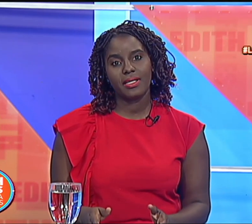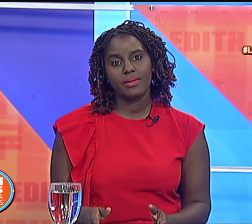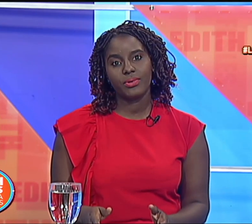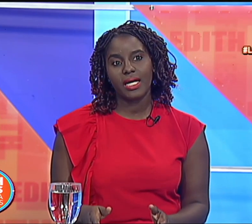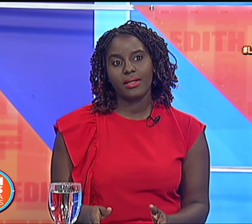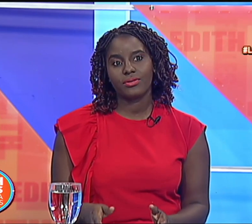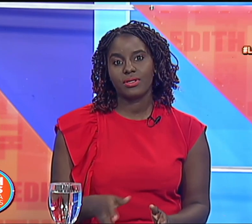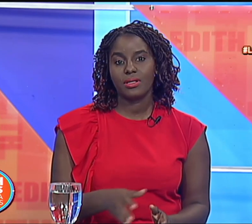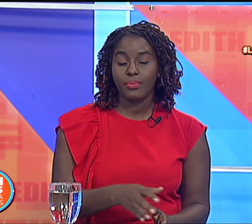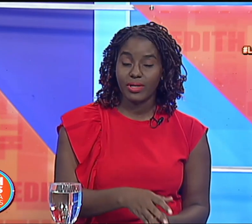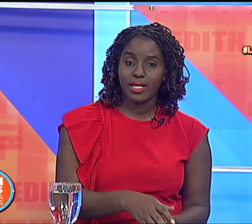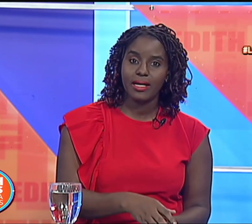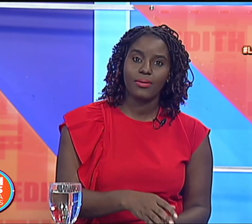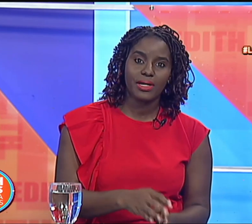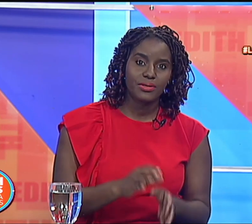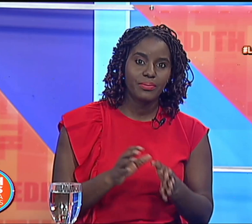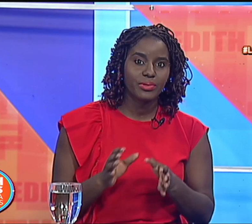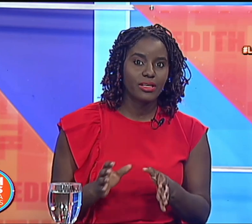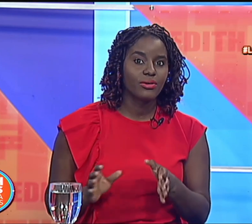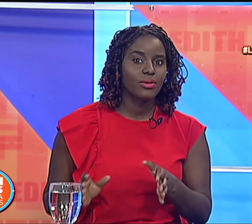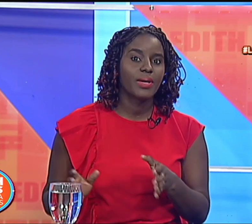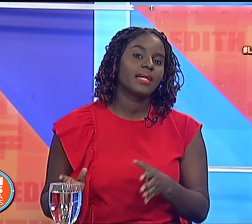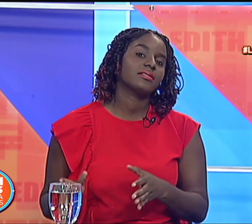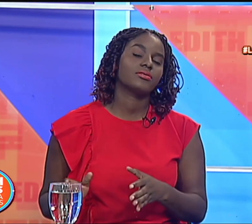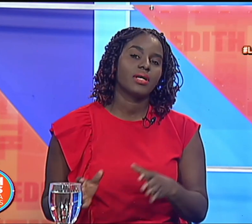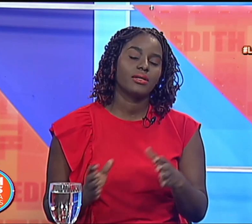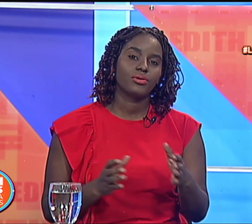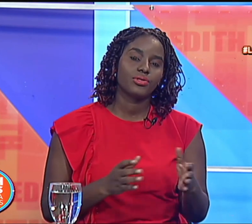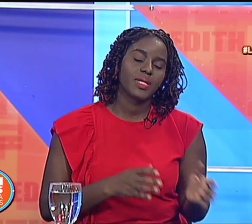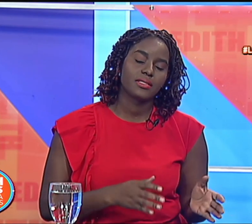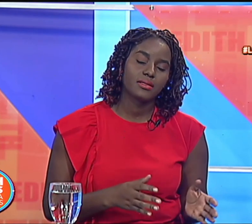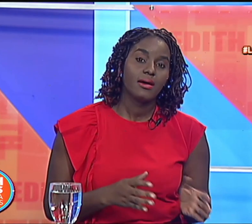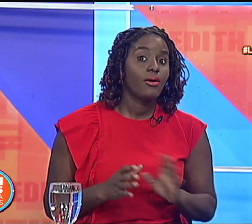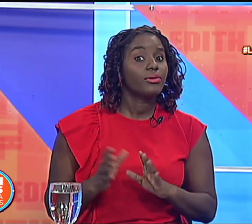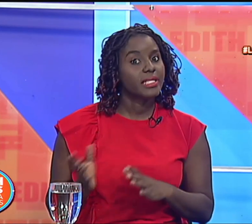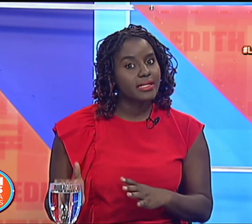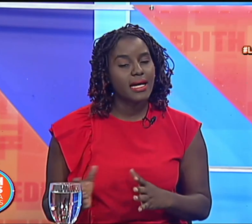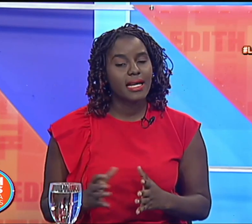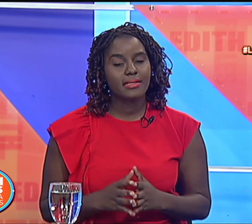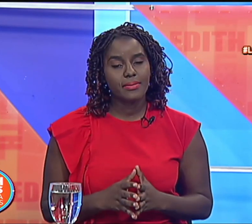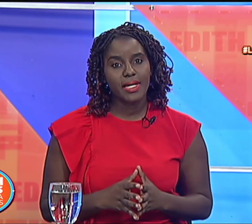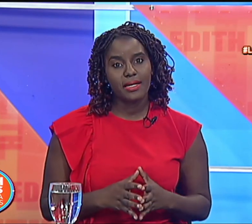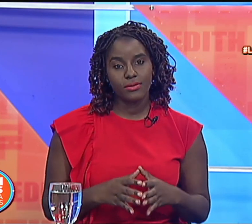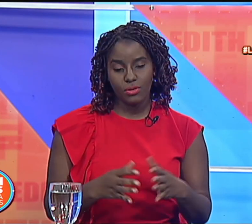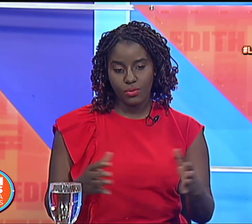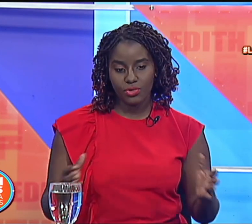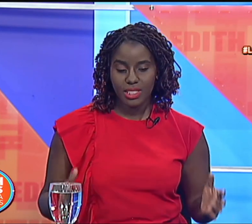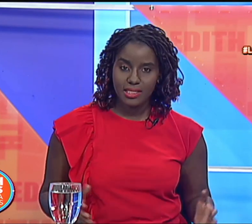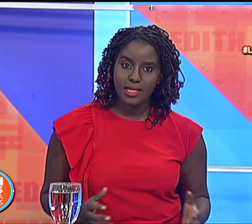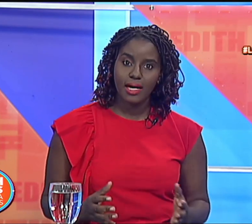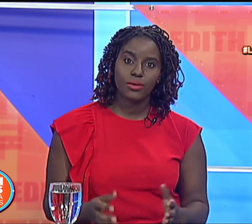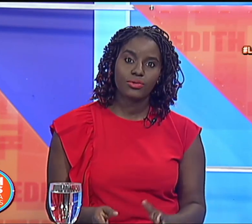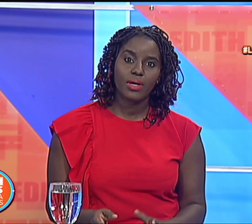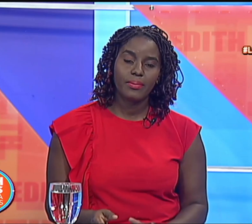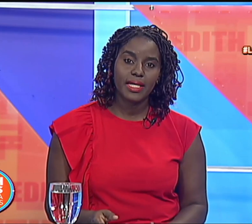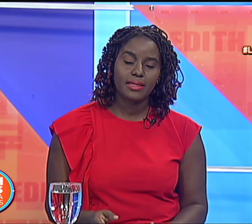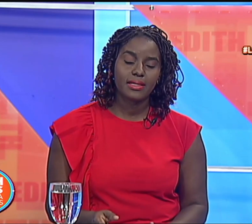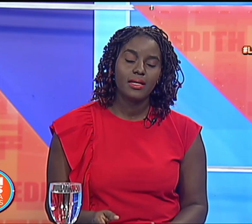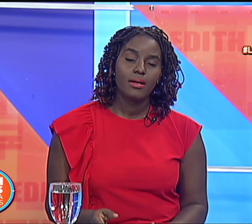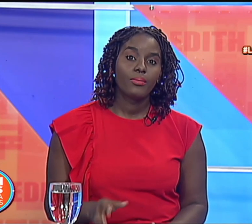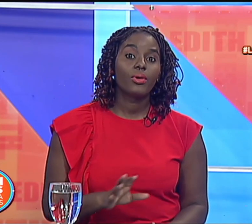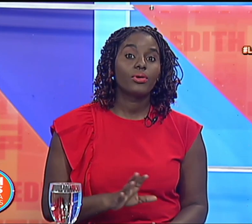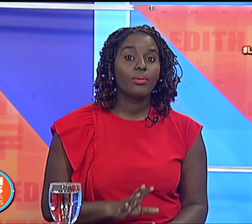Cámara de Diputados y por qué ahora los diputados no van a sesionar dos veces o tres a la semana como se hacía